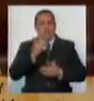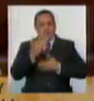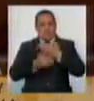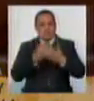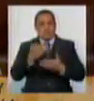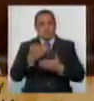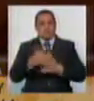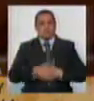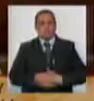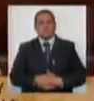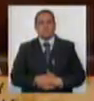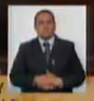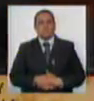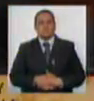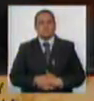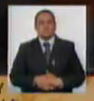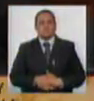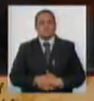encaminados.